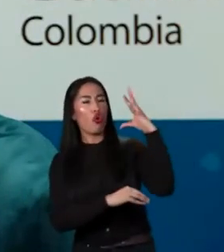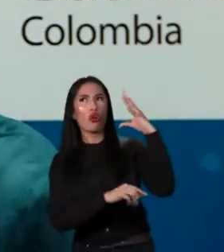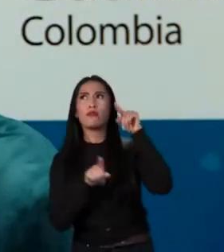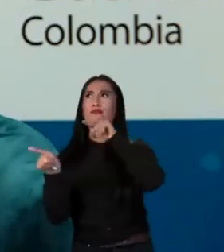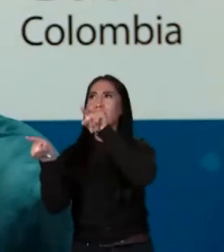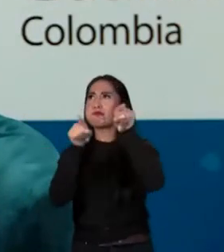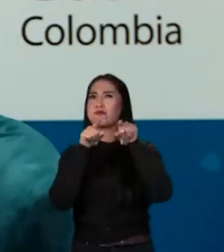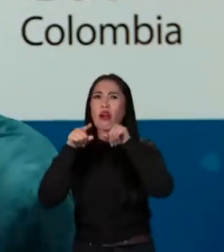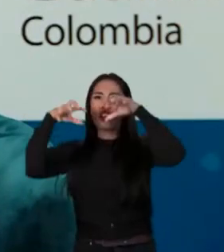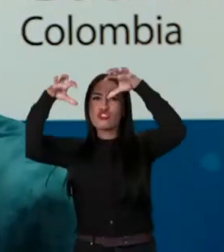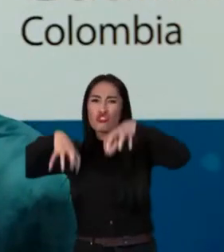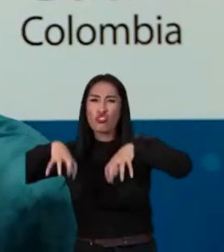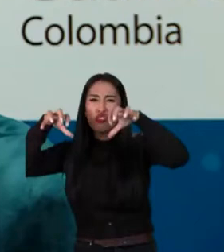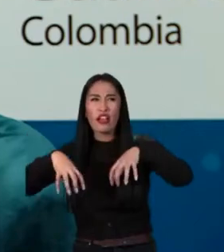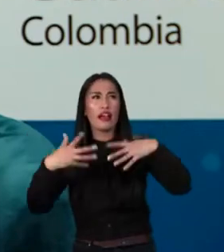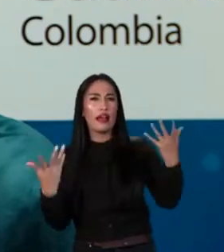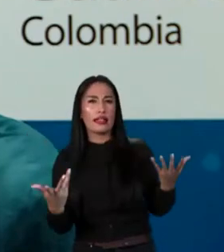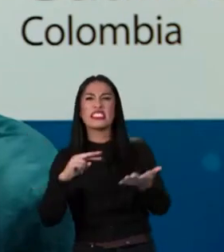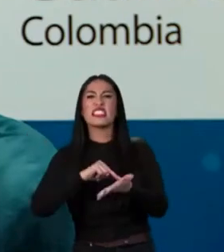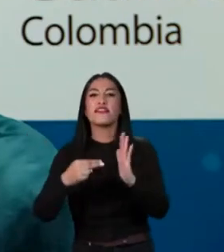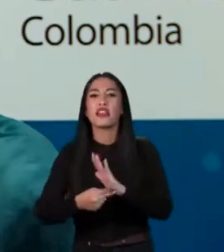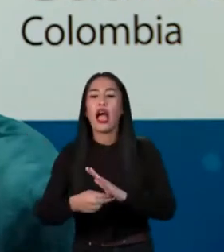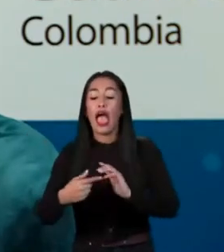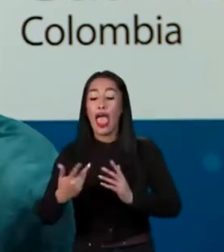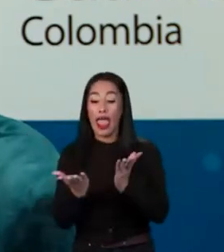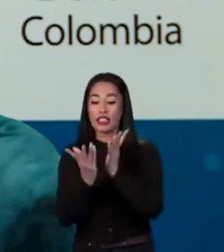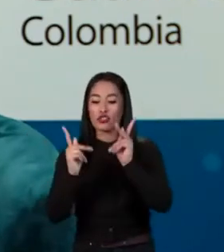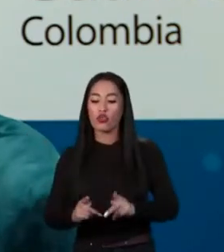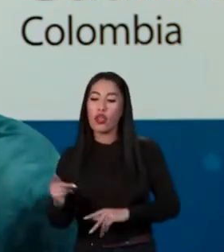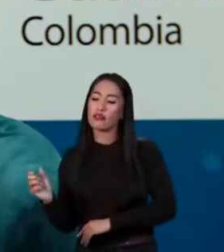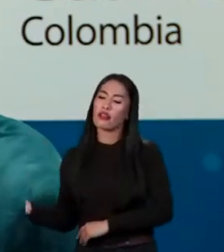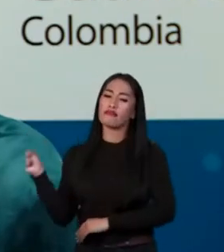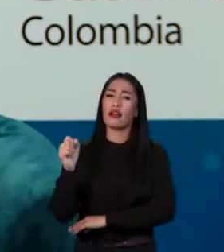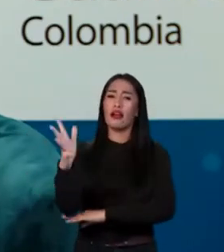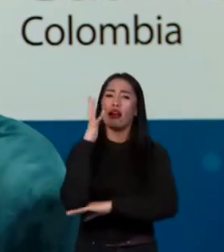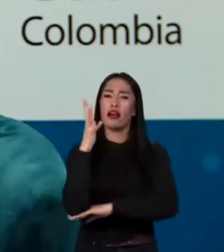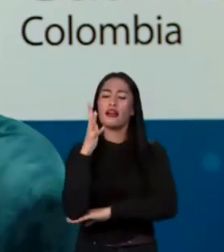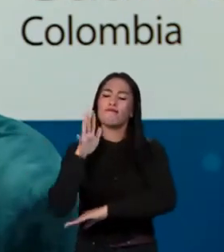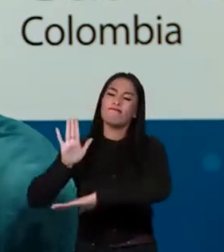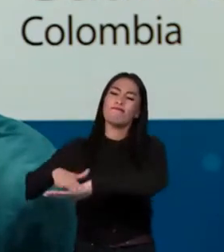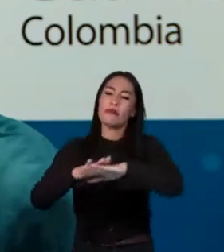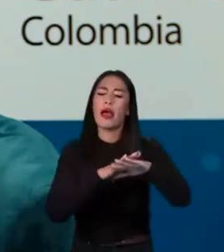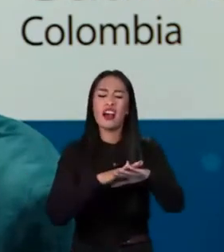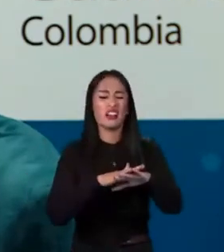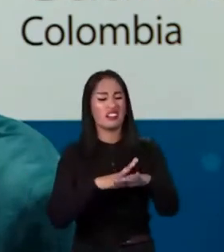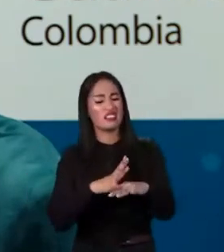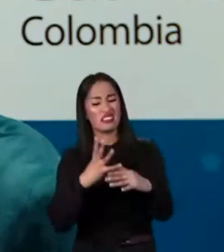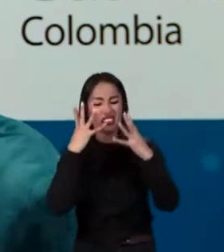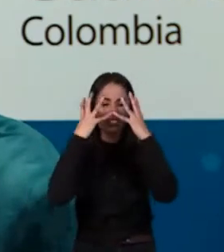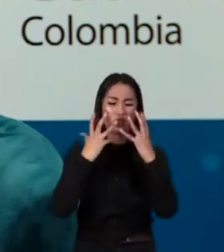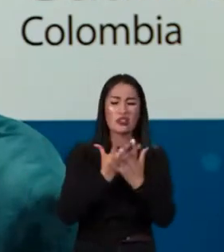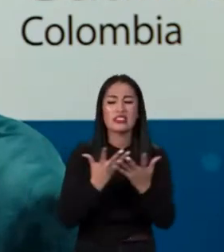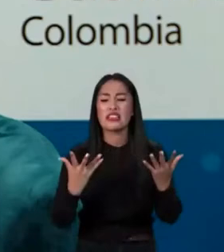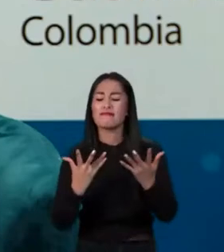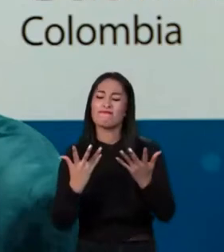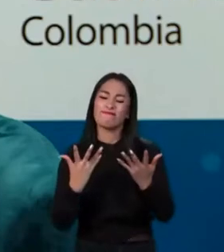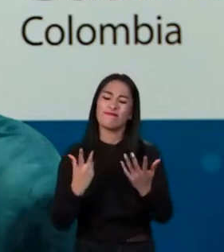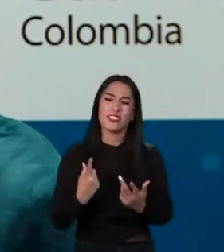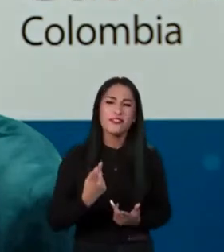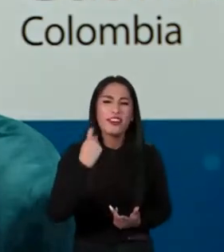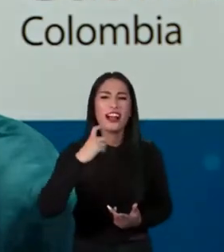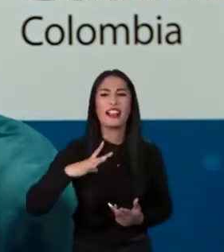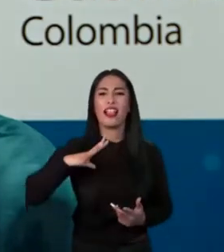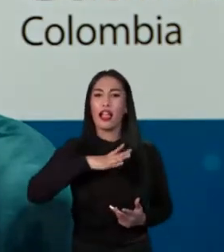cátedras que hacen los estudiantes para decir que les duele y ahí los tenemos tenemos